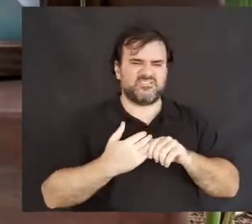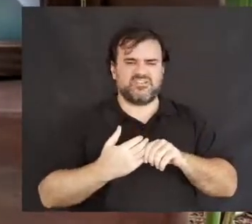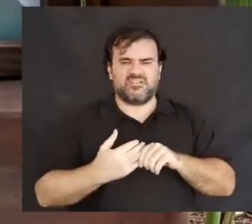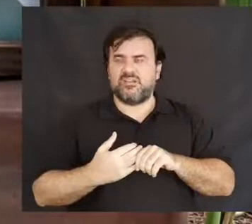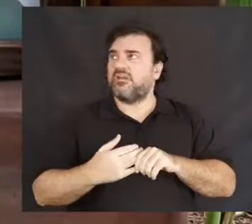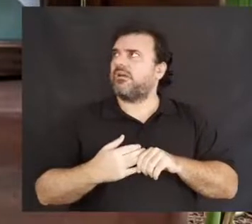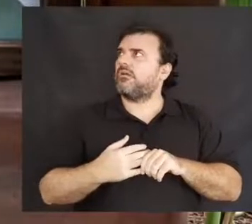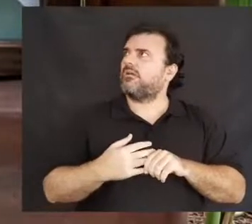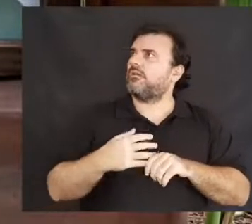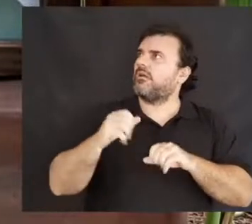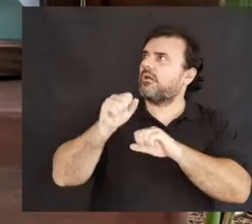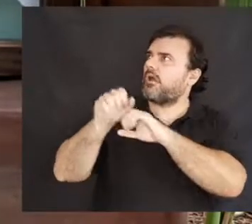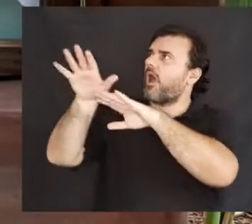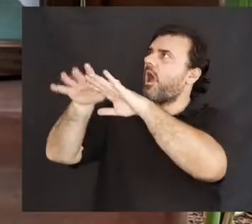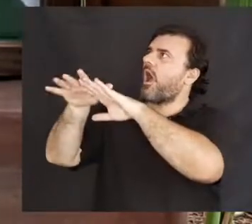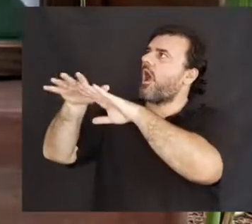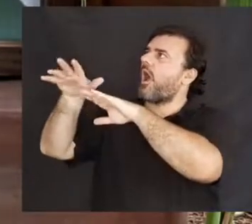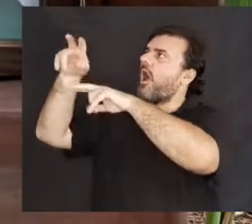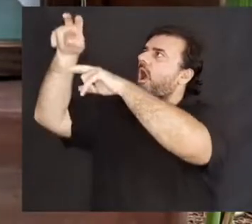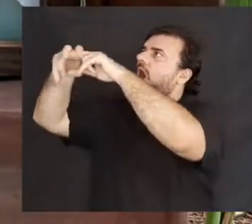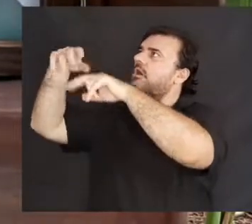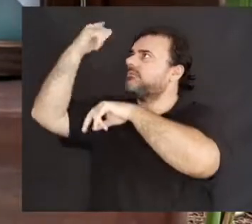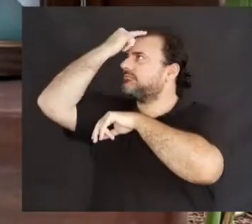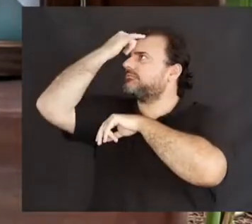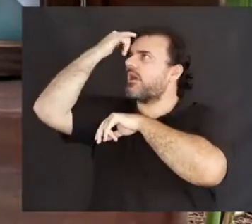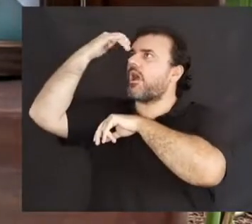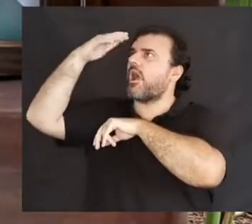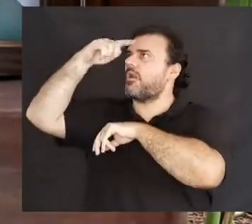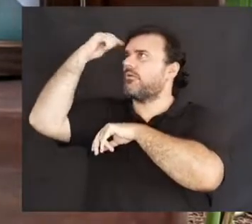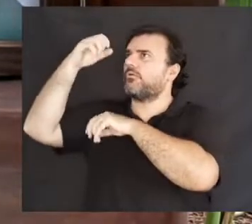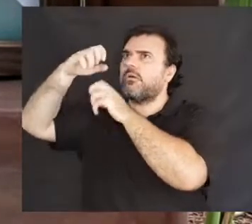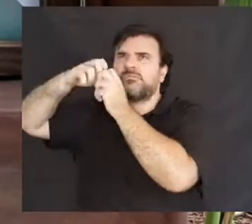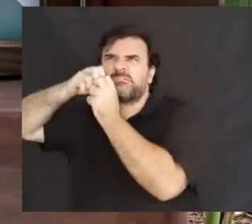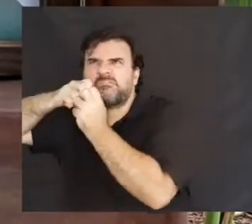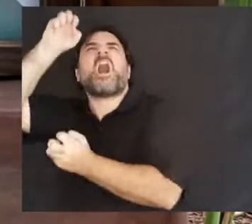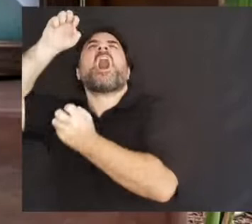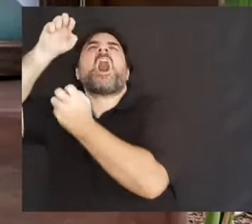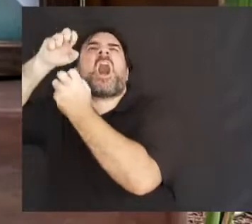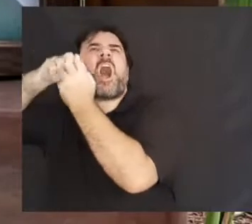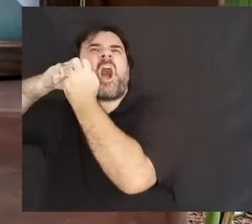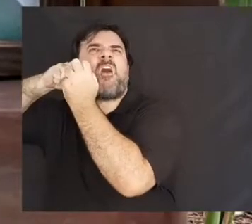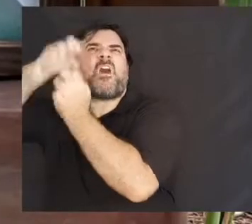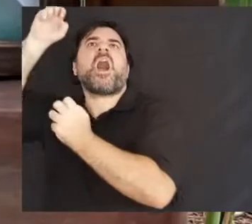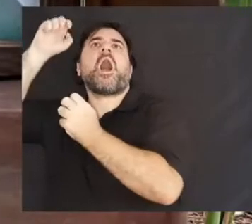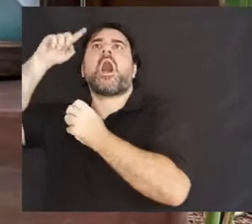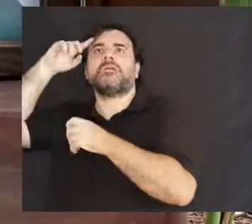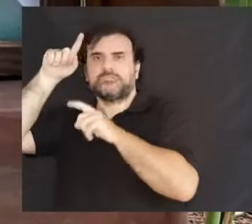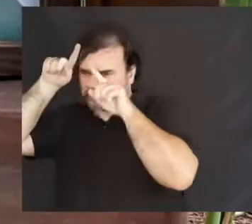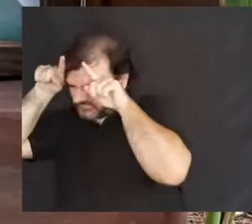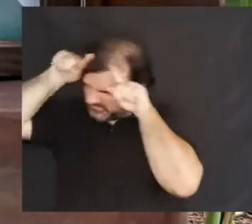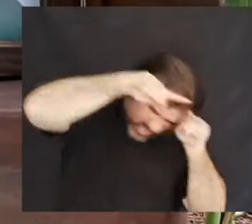súbito se oyó un mugido poderoso, era el grito de guerra del Josco. Alucinado, lanzó